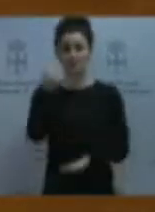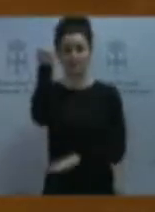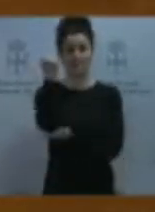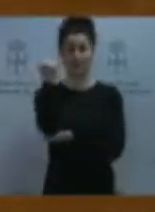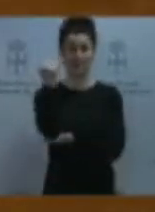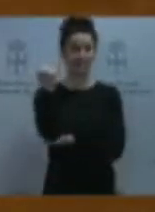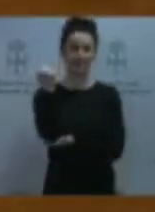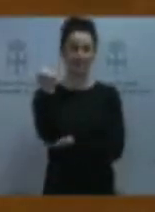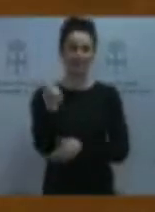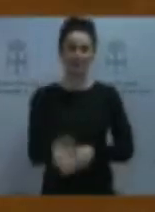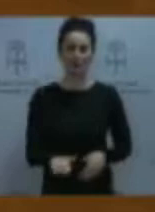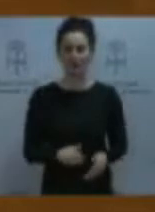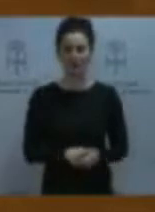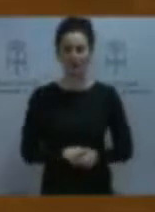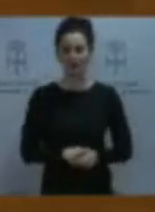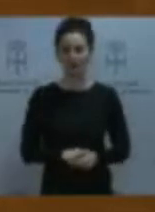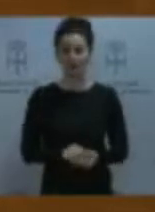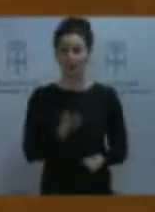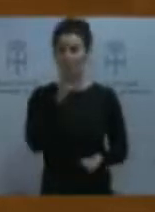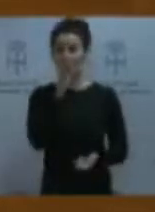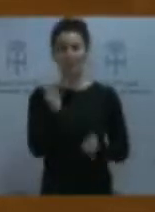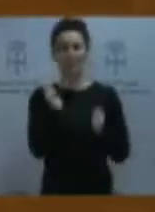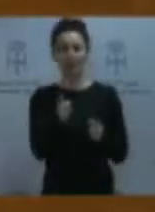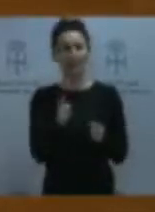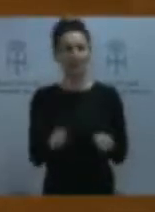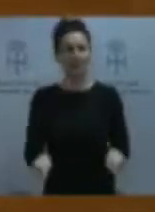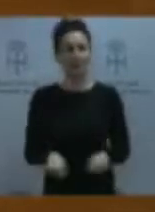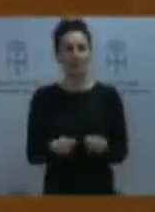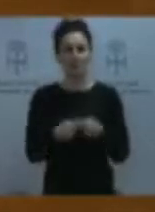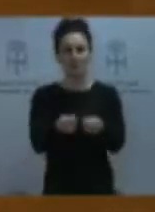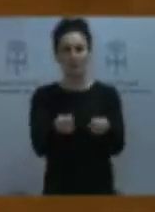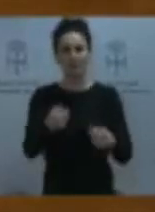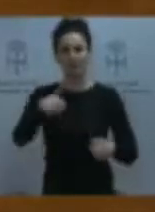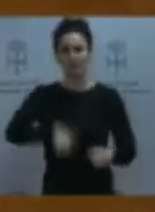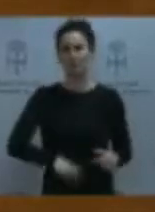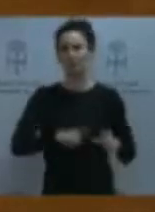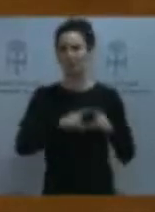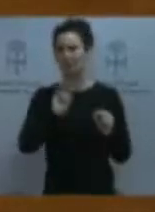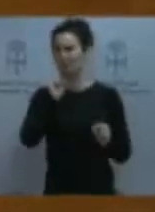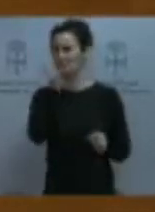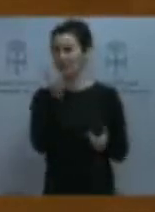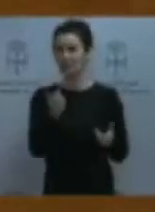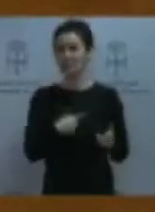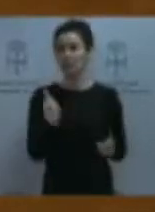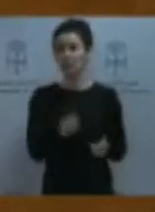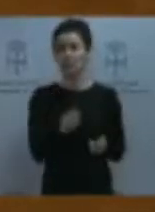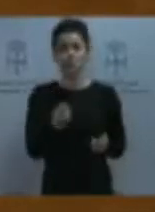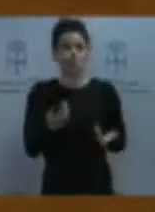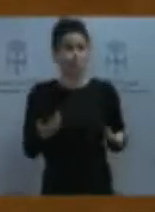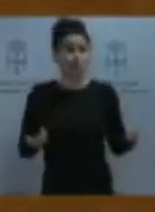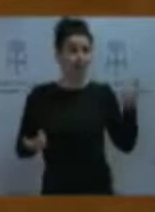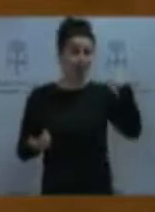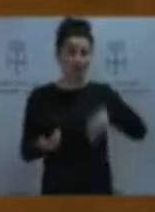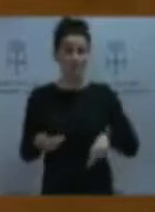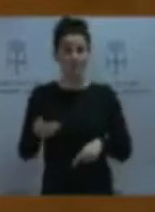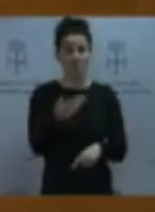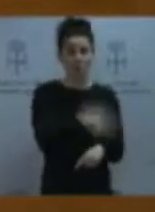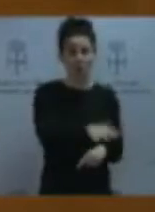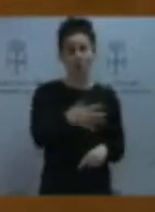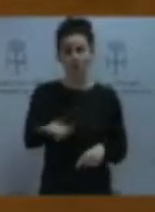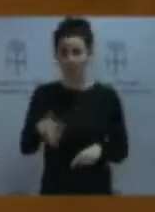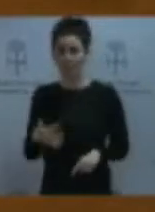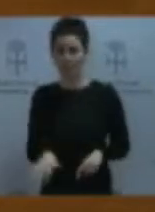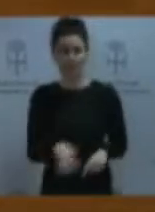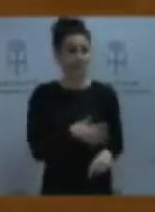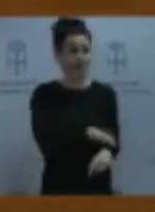está apolillando en Asturias. Son muchos los chugares los que fue faltando de forma secuencial a